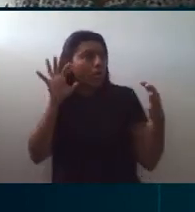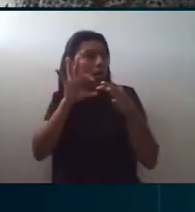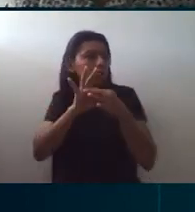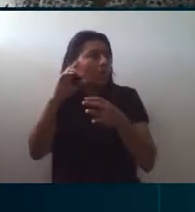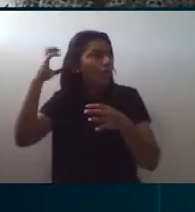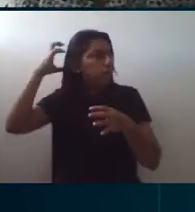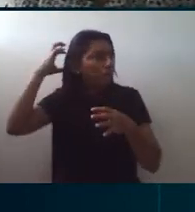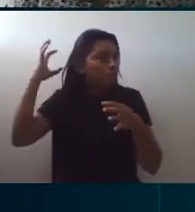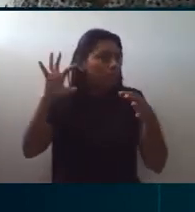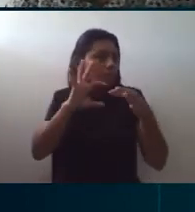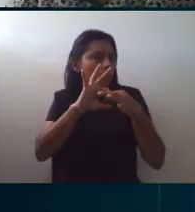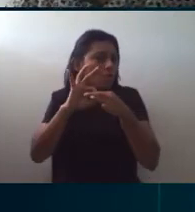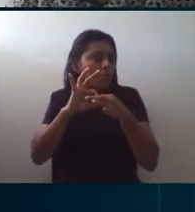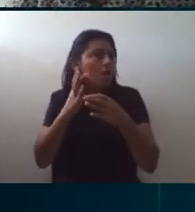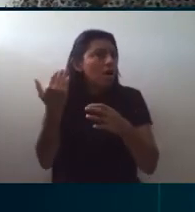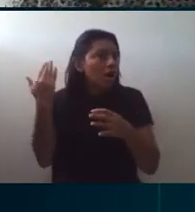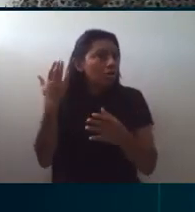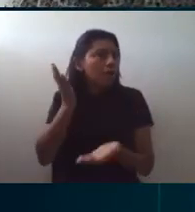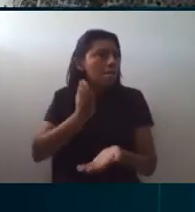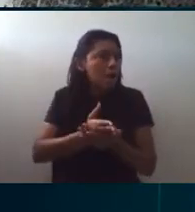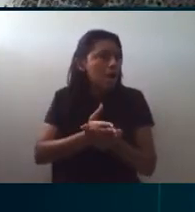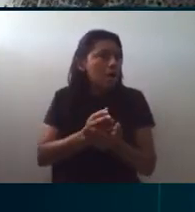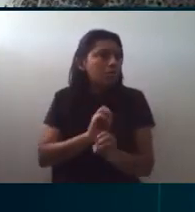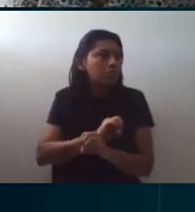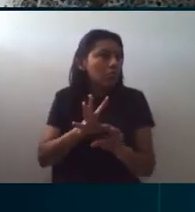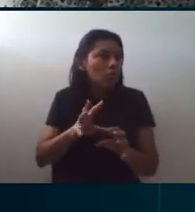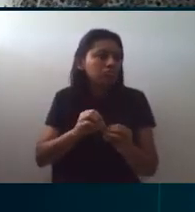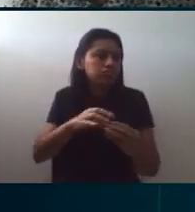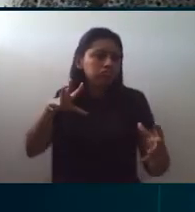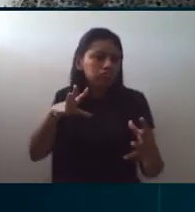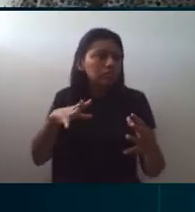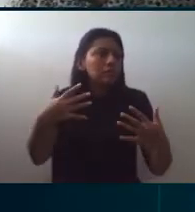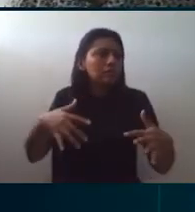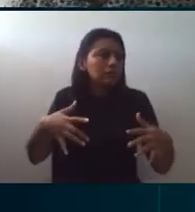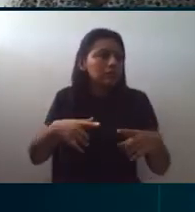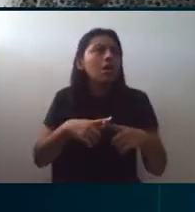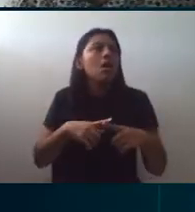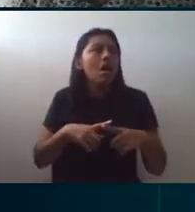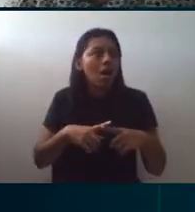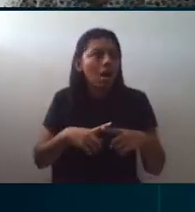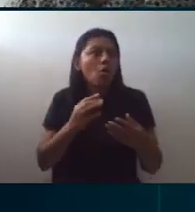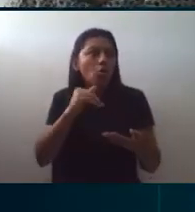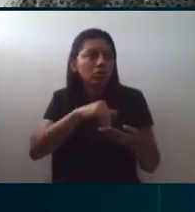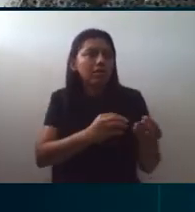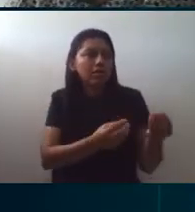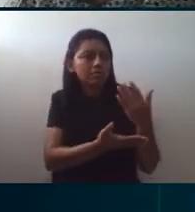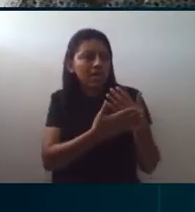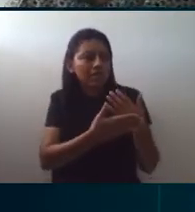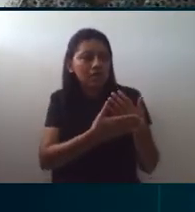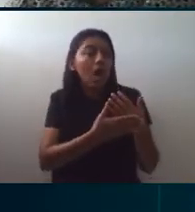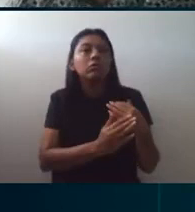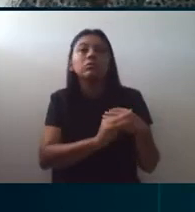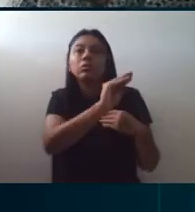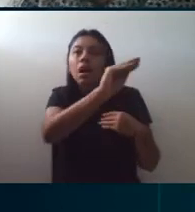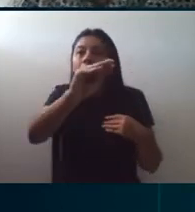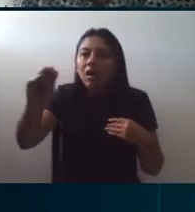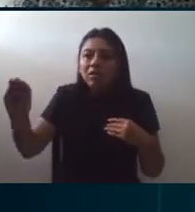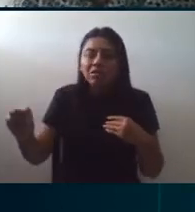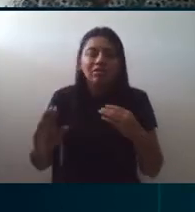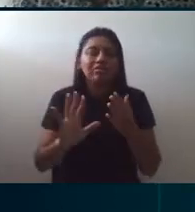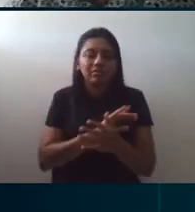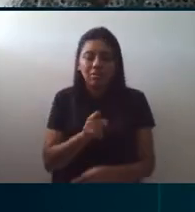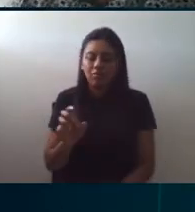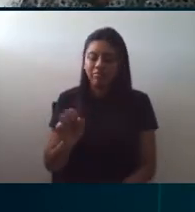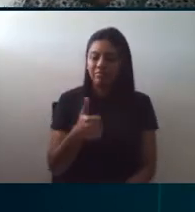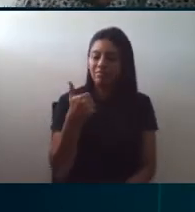una lección aprendida, documentada en una base de datos, las cuales le enseñan a un algoritmo si comprometió o no la seguridad de las personas. Y en el momento en que